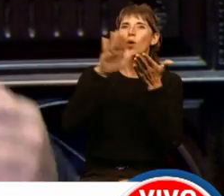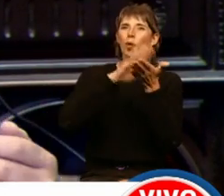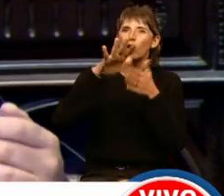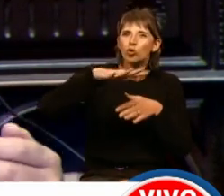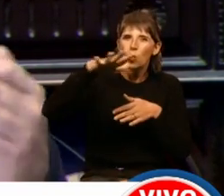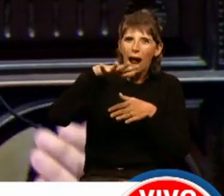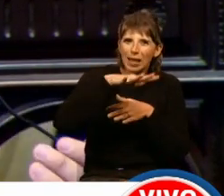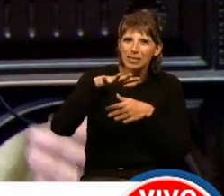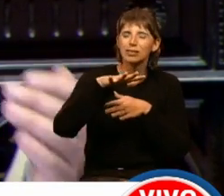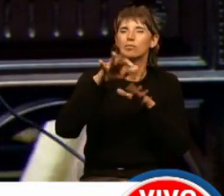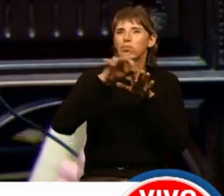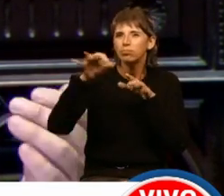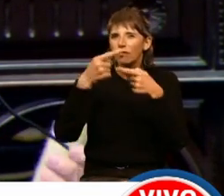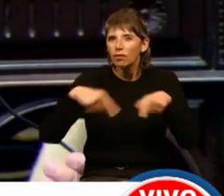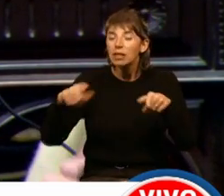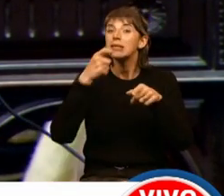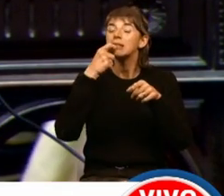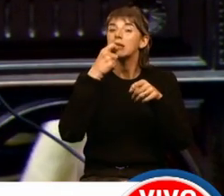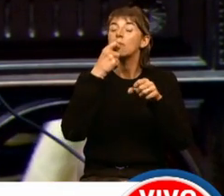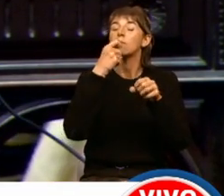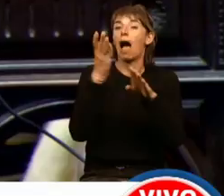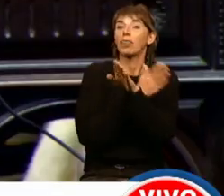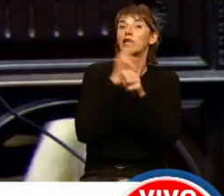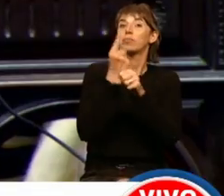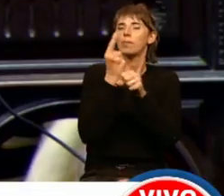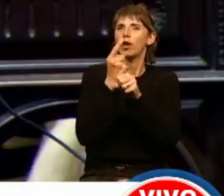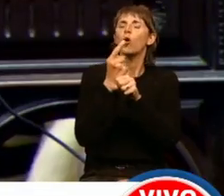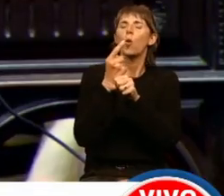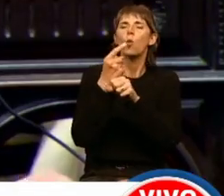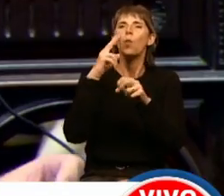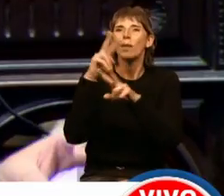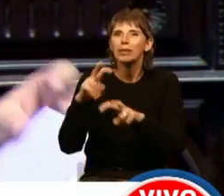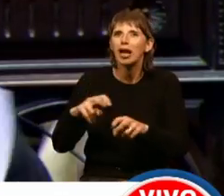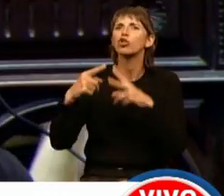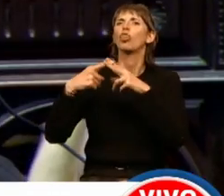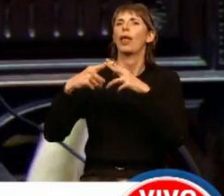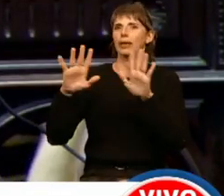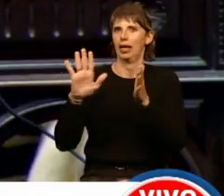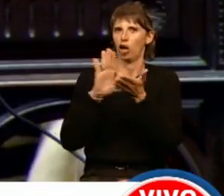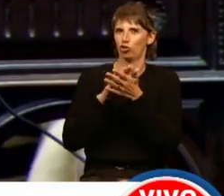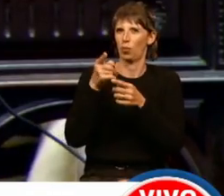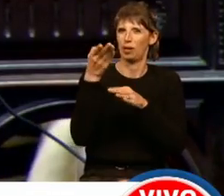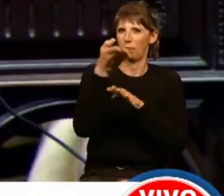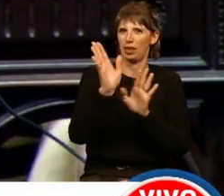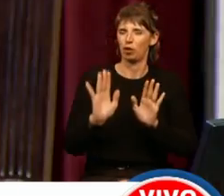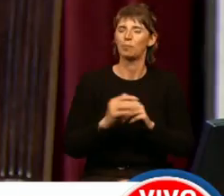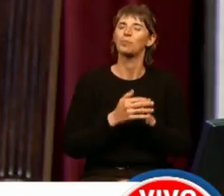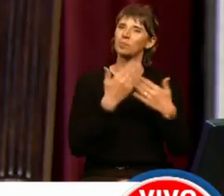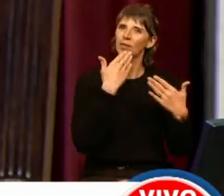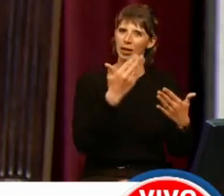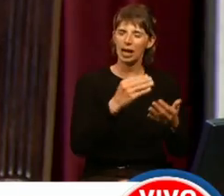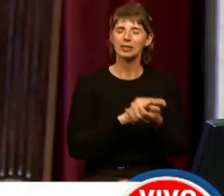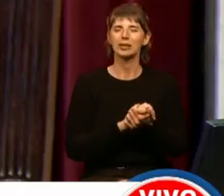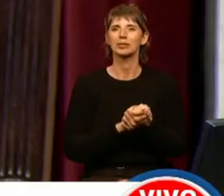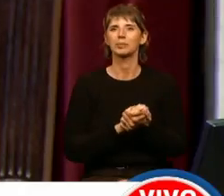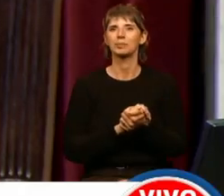función que obviamente pueda haber un análisis técnico sobre esa decisión gracias presidente de nada diputado martínez